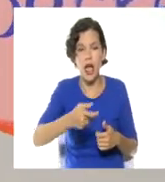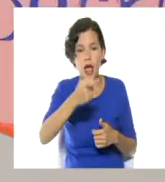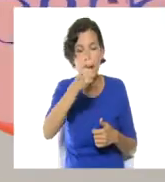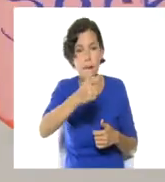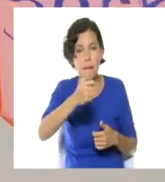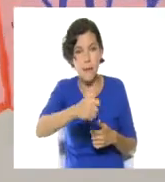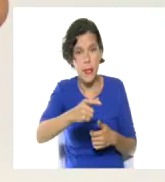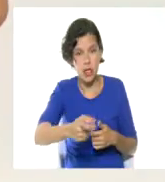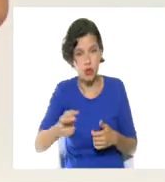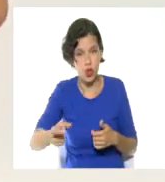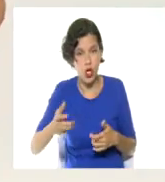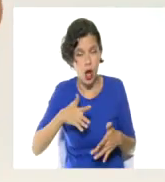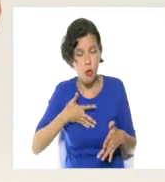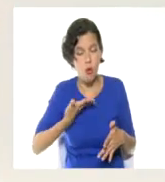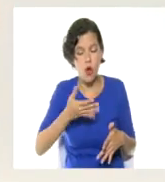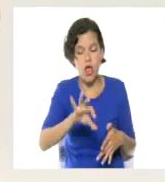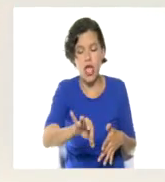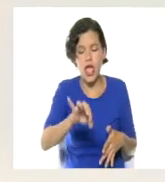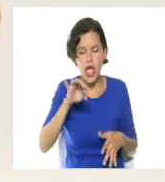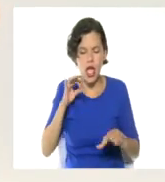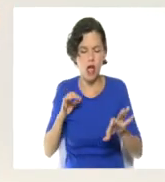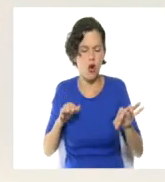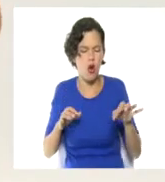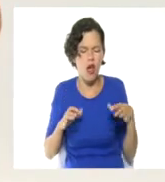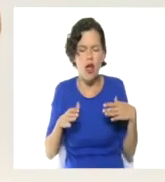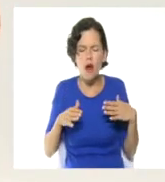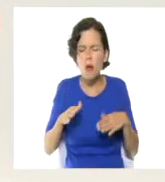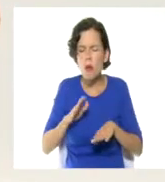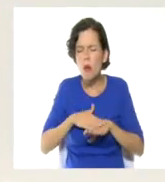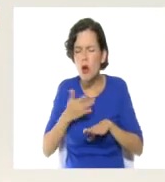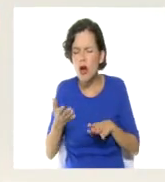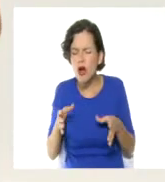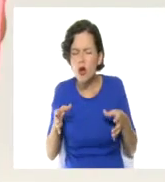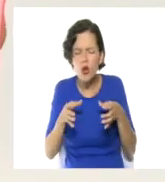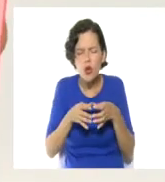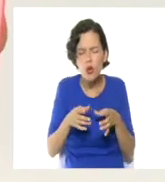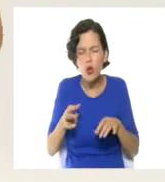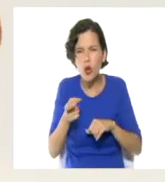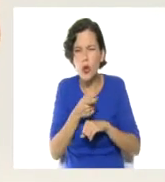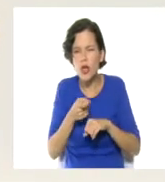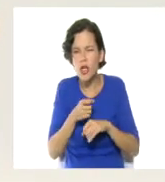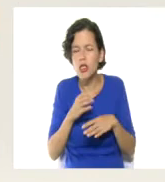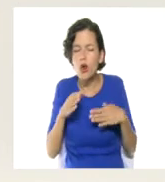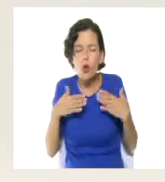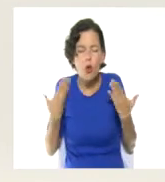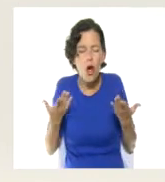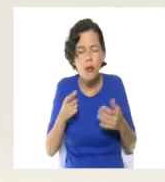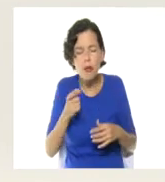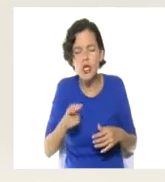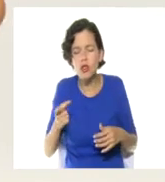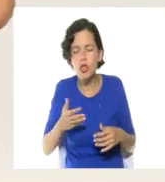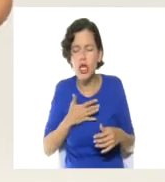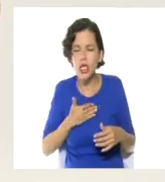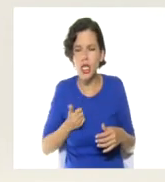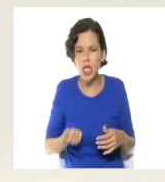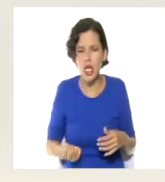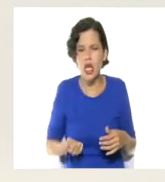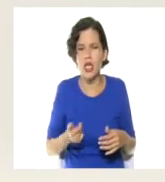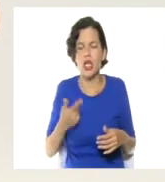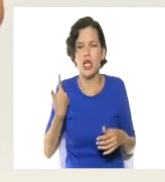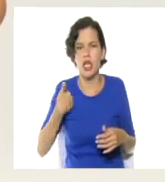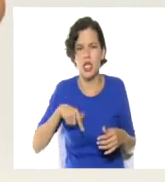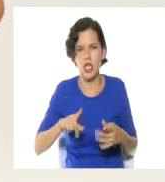puede elegir por qué grupo de gobernantes, cuáles candidatos desea que asuman